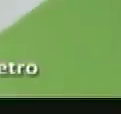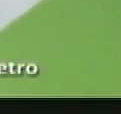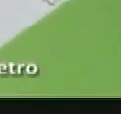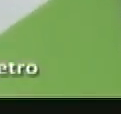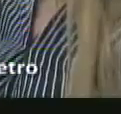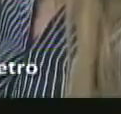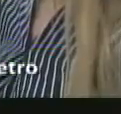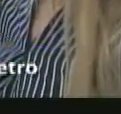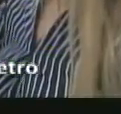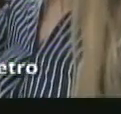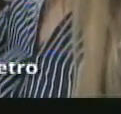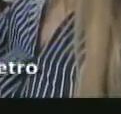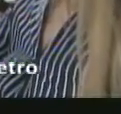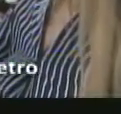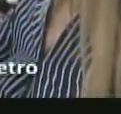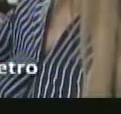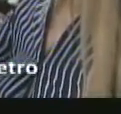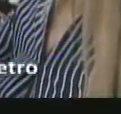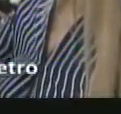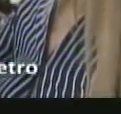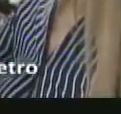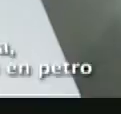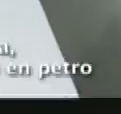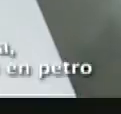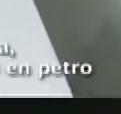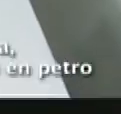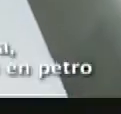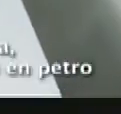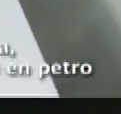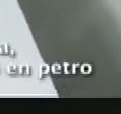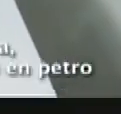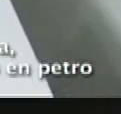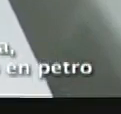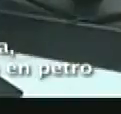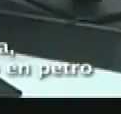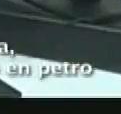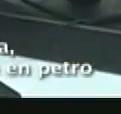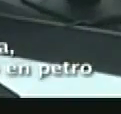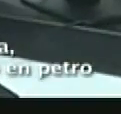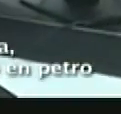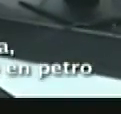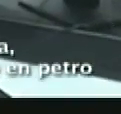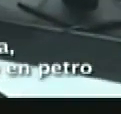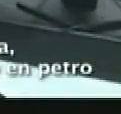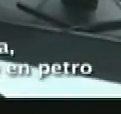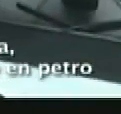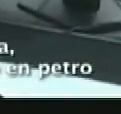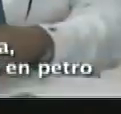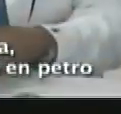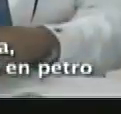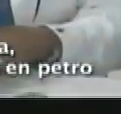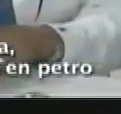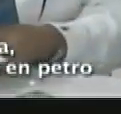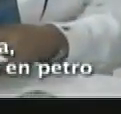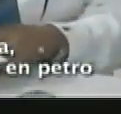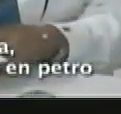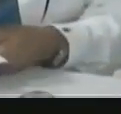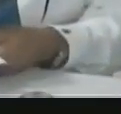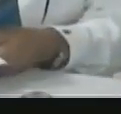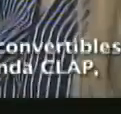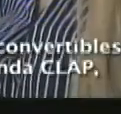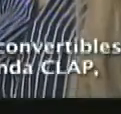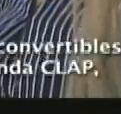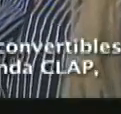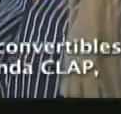poco, bueno, ya hay 900 establecimientos en Petro. Fíjense, hoy yo estoy cumpliendo, y Cilia, un año que abrimos nuestra cuenta de ahorro en